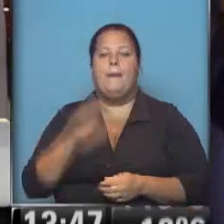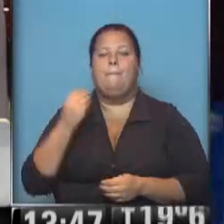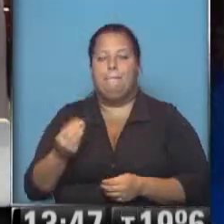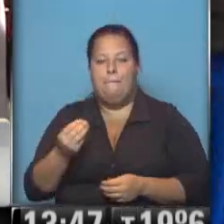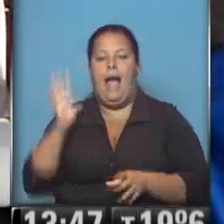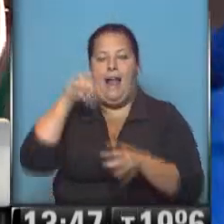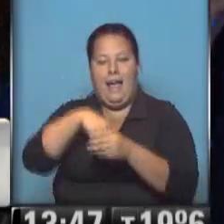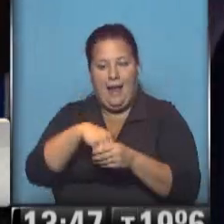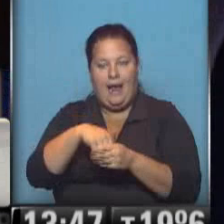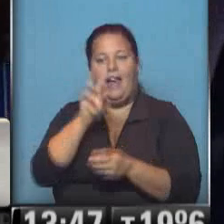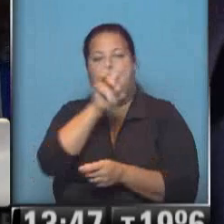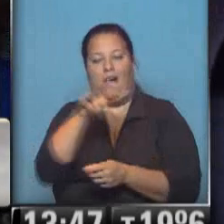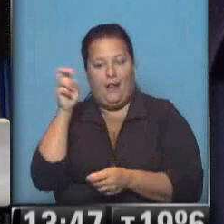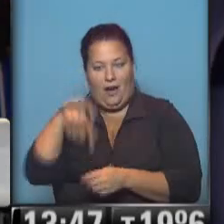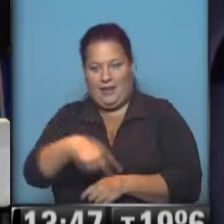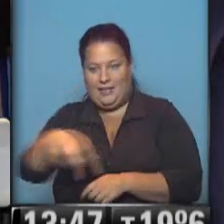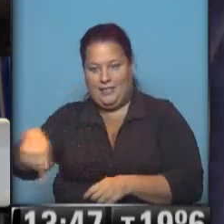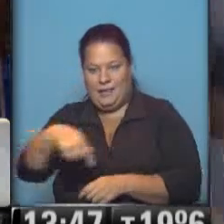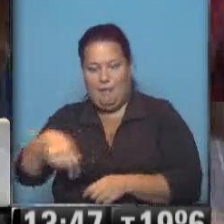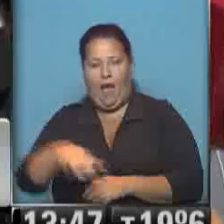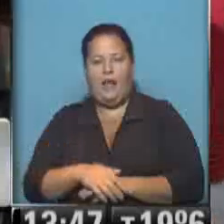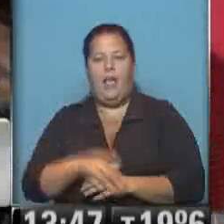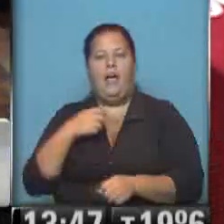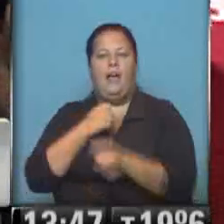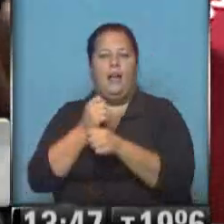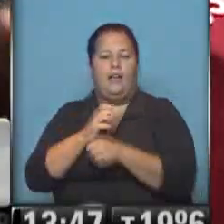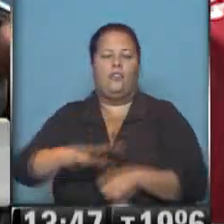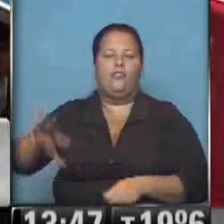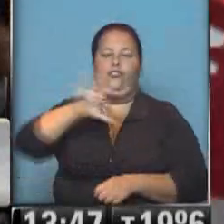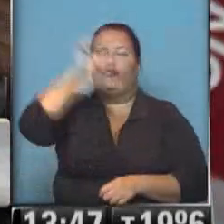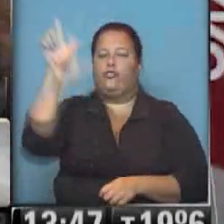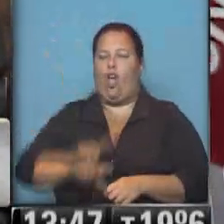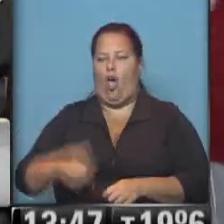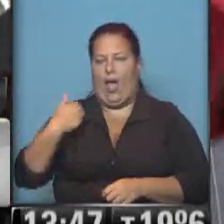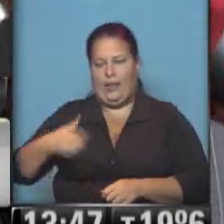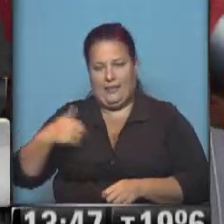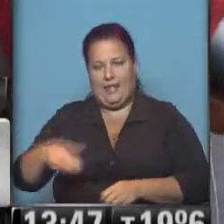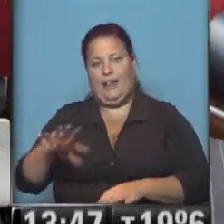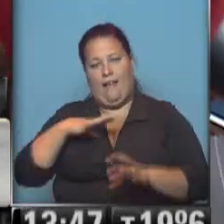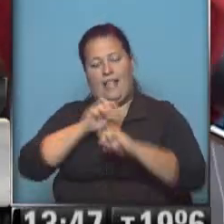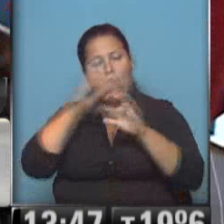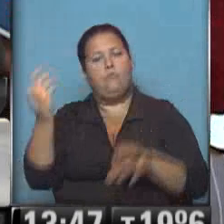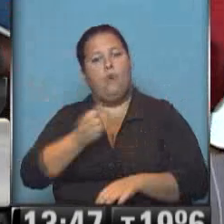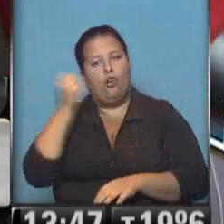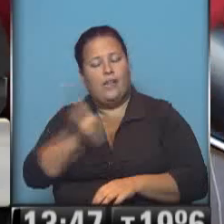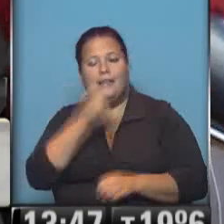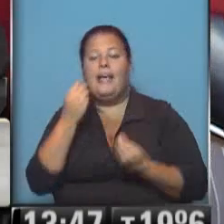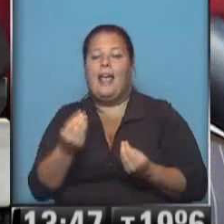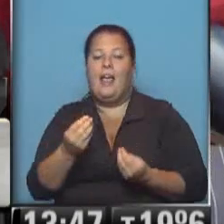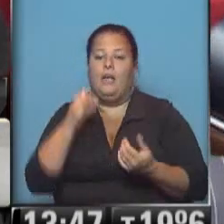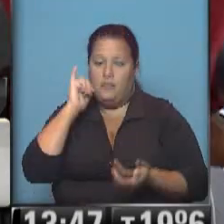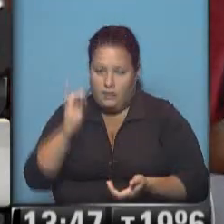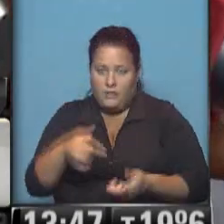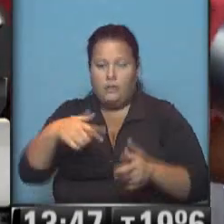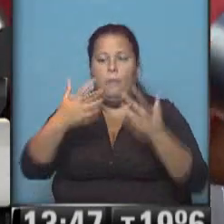ser incluidos y empezar a cobrar en esta semana. Estamos haciendo operativos en todo el país, hay que aclarar, es muy importante enfatizar en que por supuesto